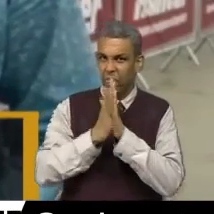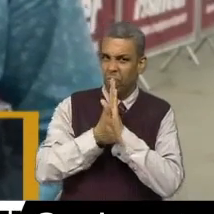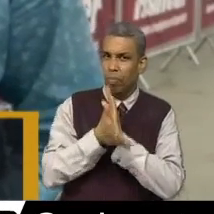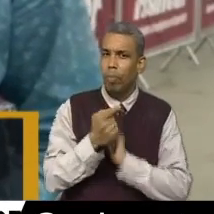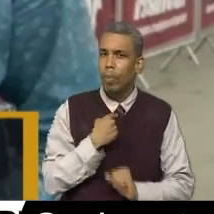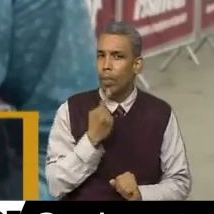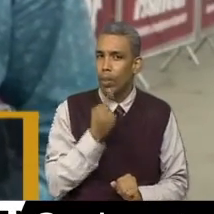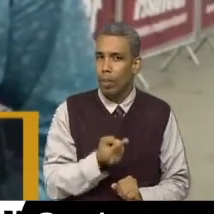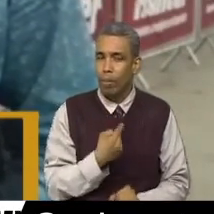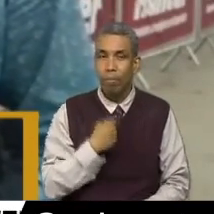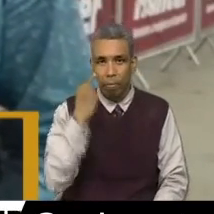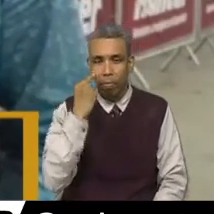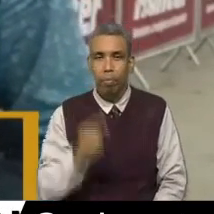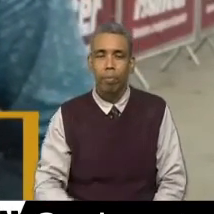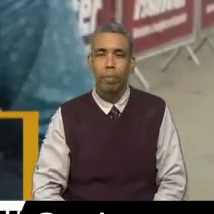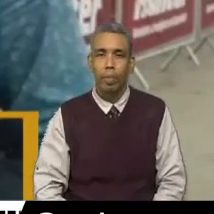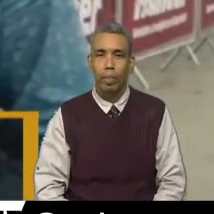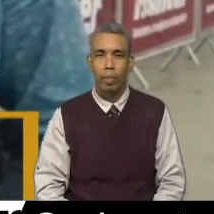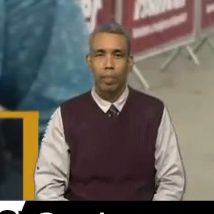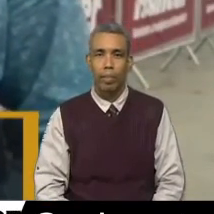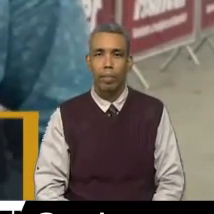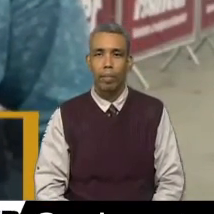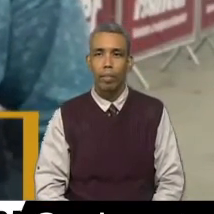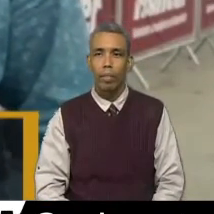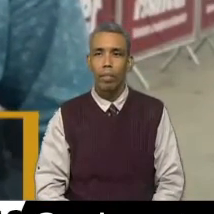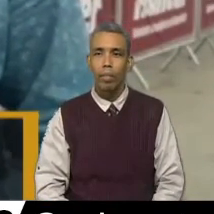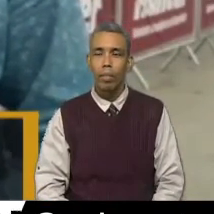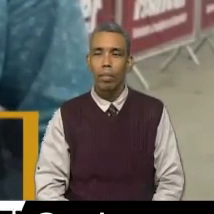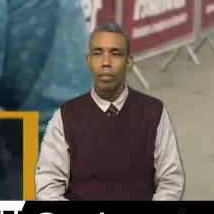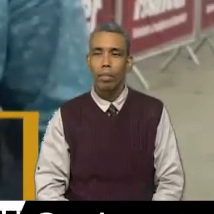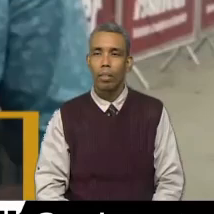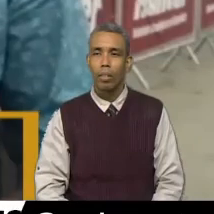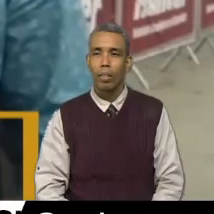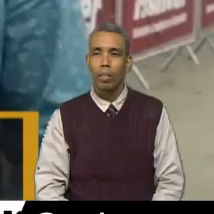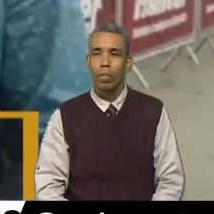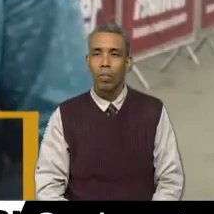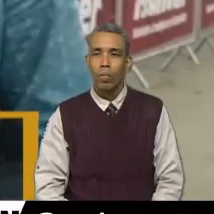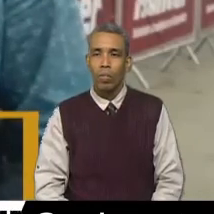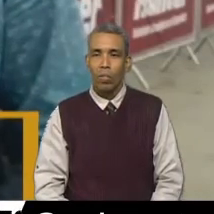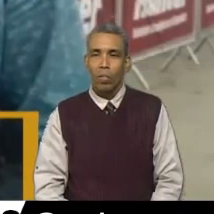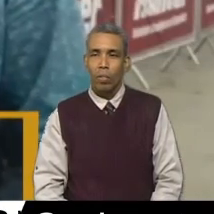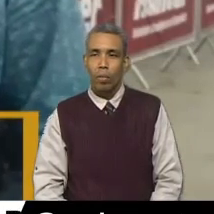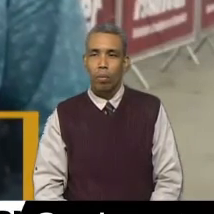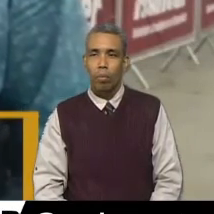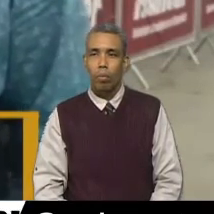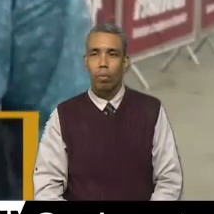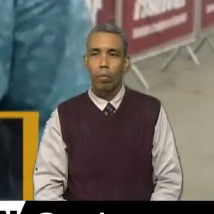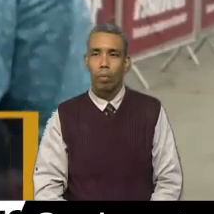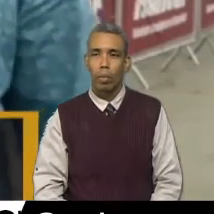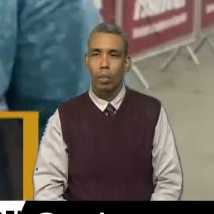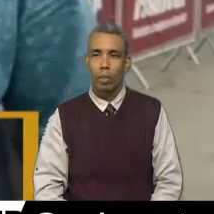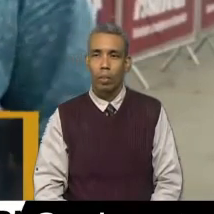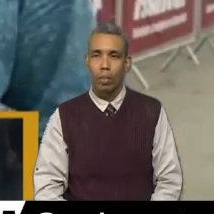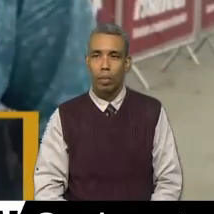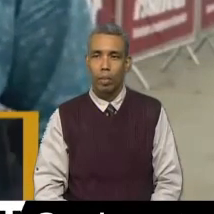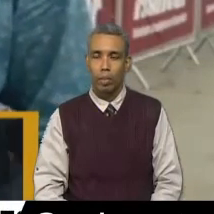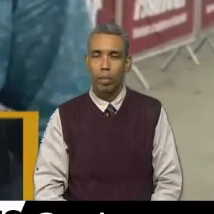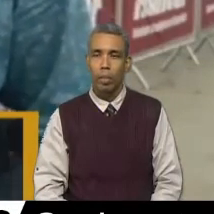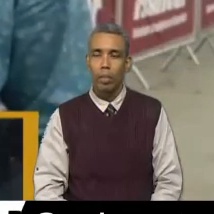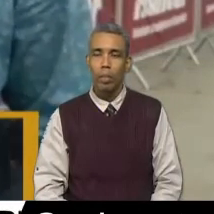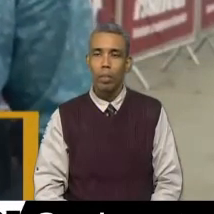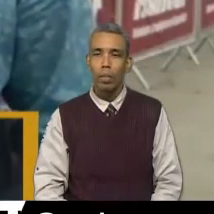Noticias, entre otros temas, haciendo referencia al tema anímico y esa importancia de los mensajes que han enviado todos los